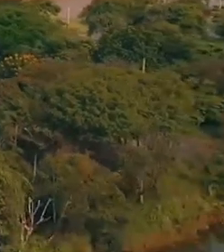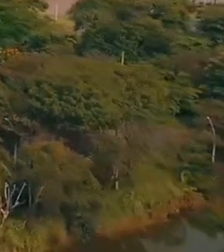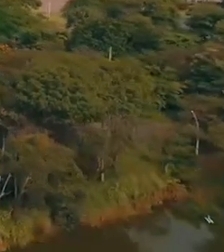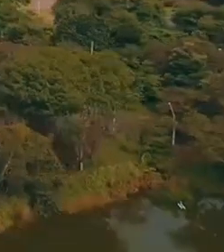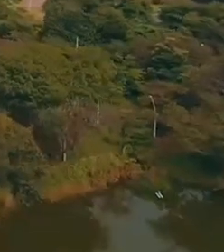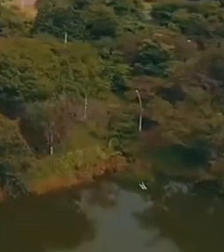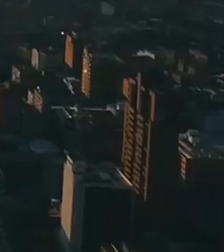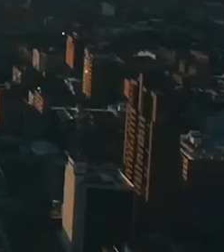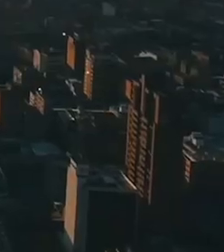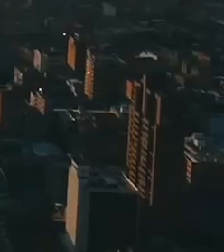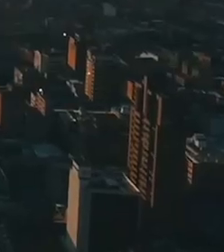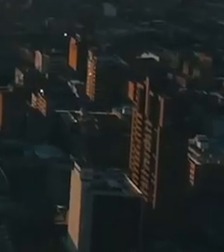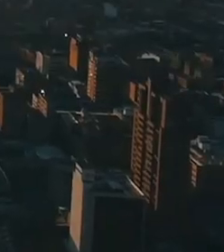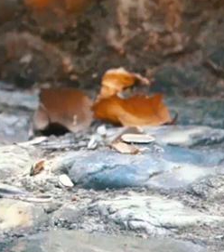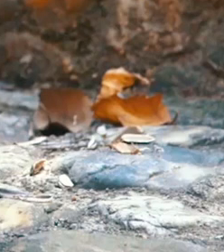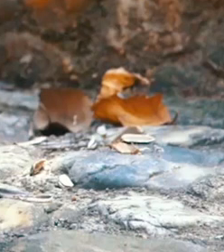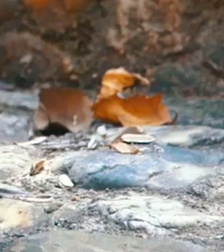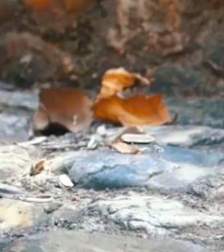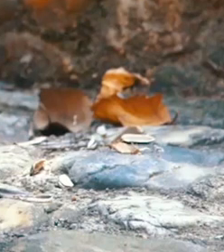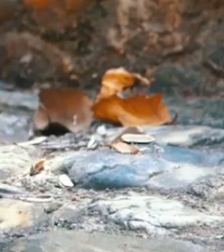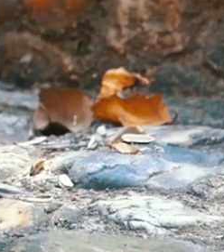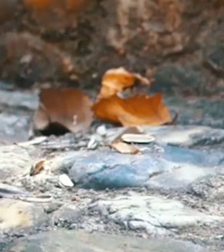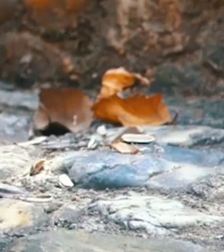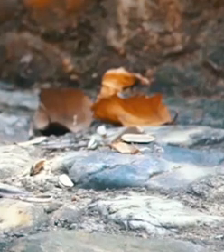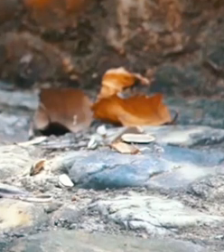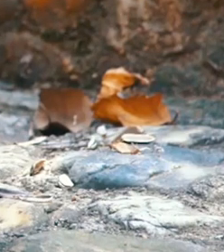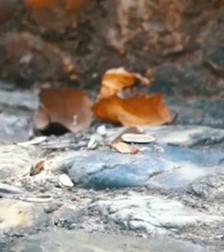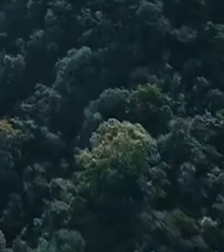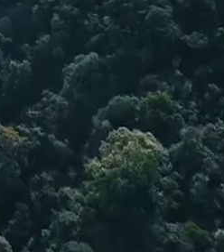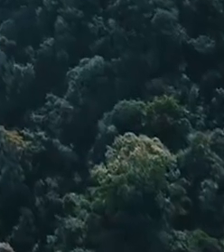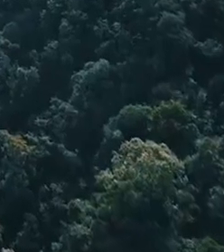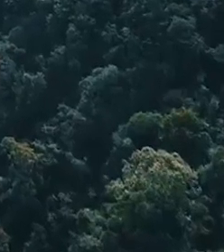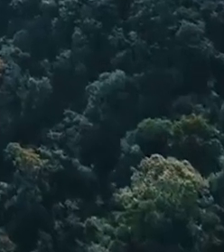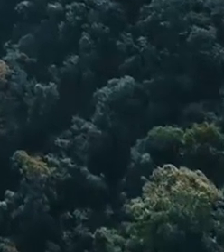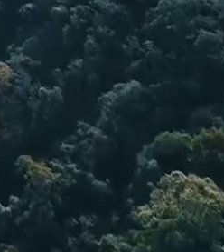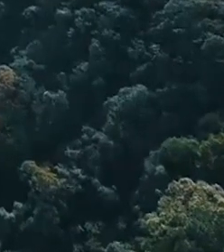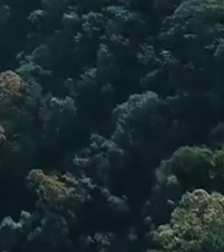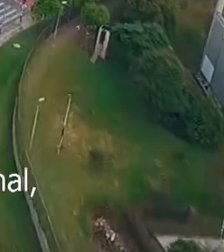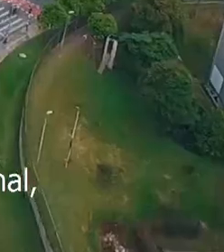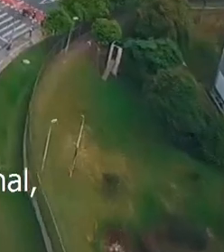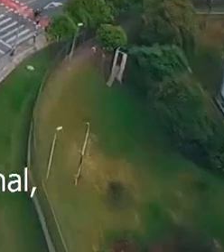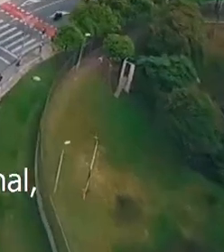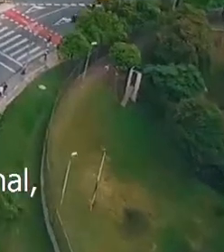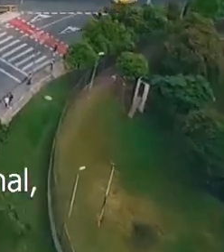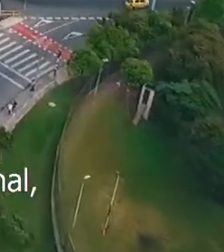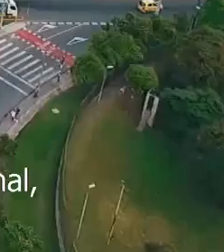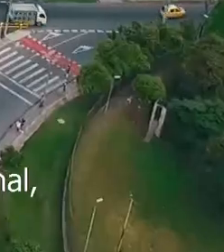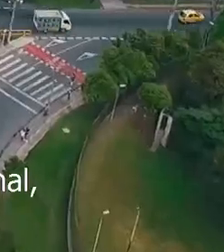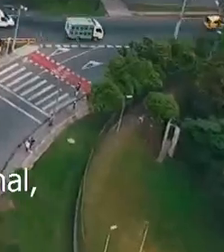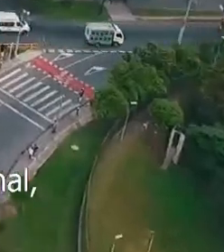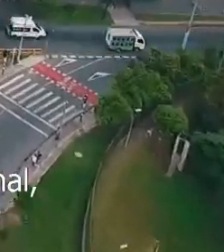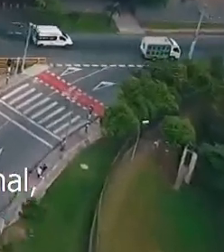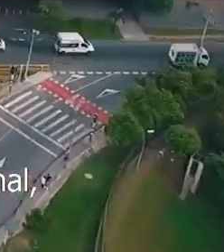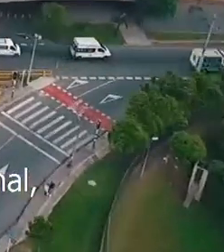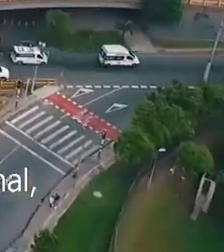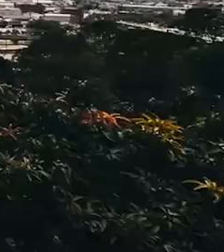Hemos trazado un rumbo, un Valle de Aburrá, pensado, soñado y concertado. Para orientar nuestro camino, hemos adicionado al mapa